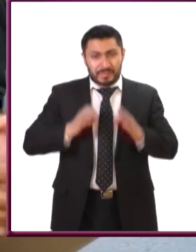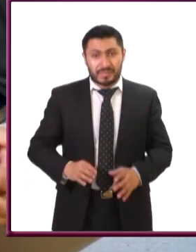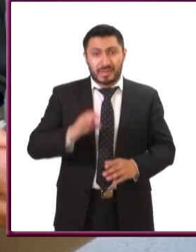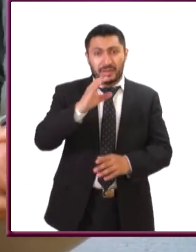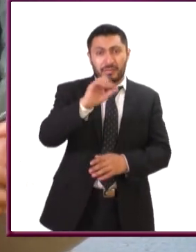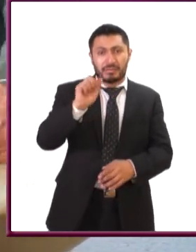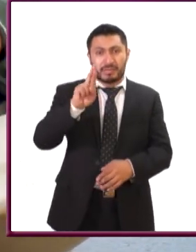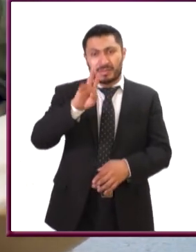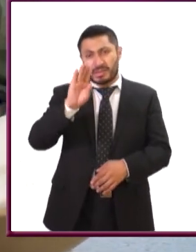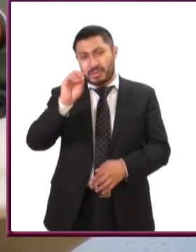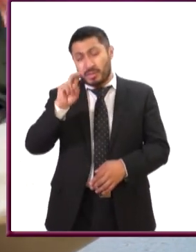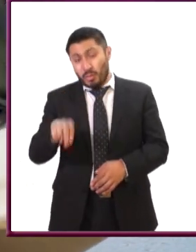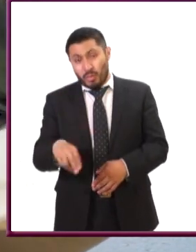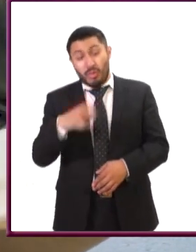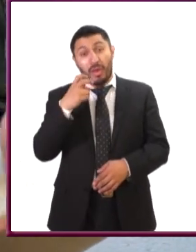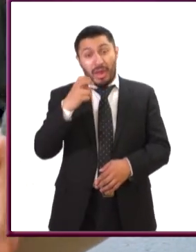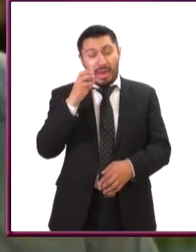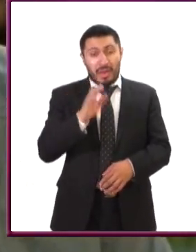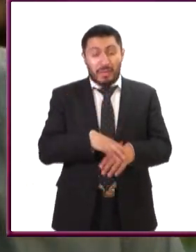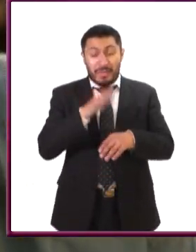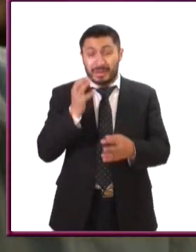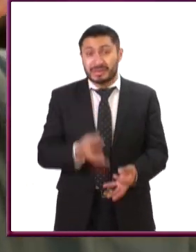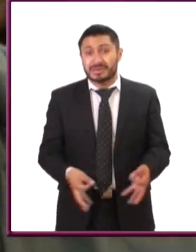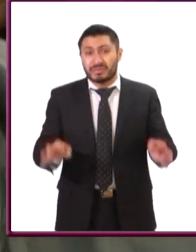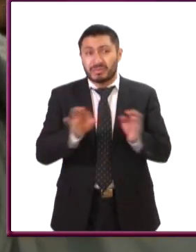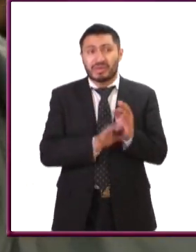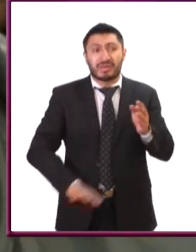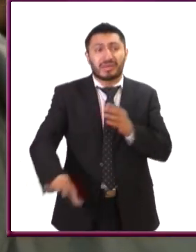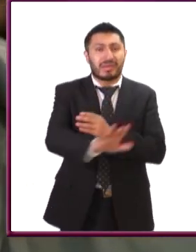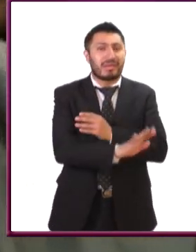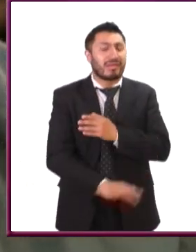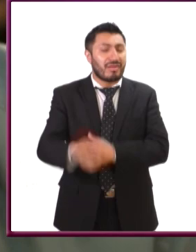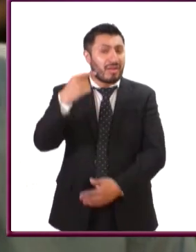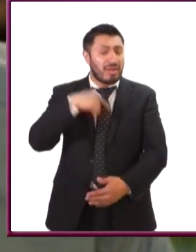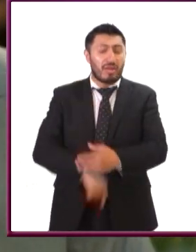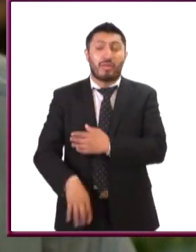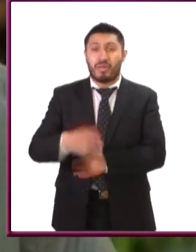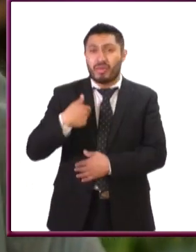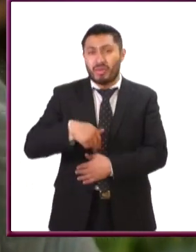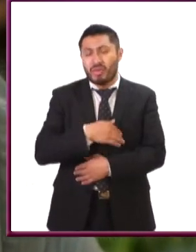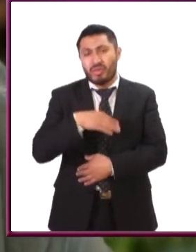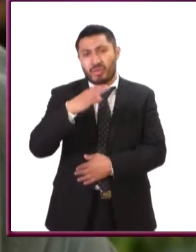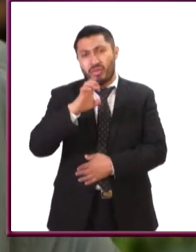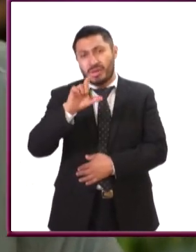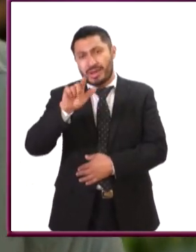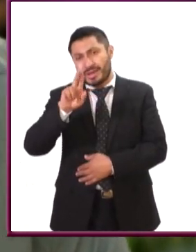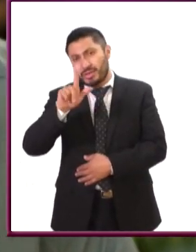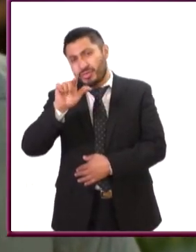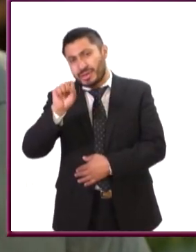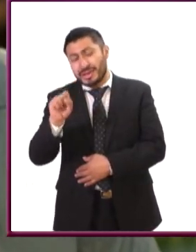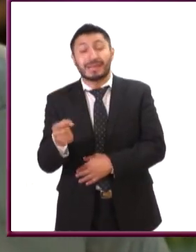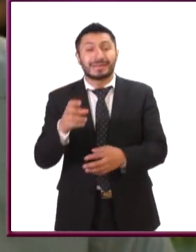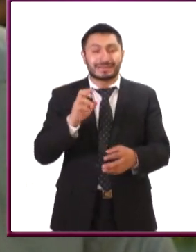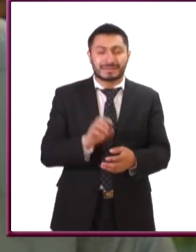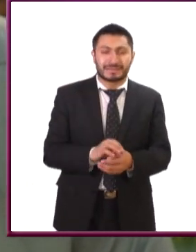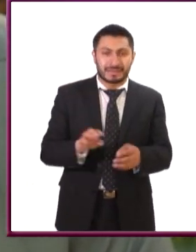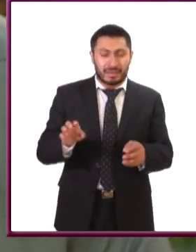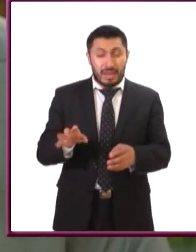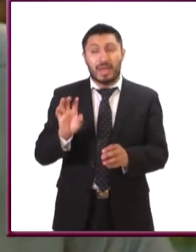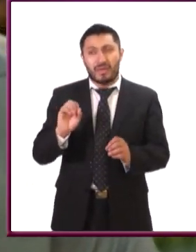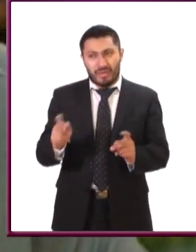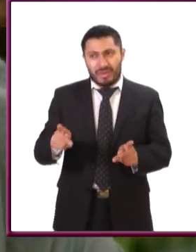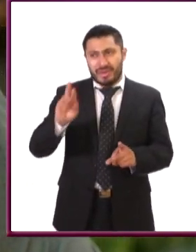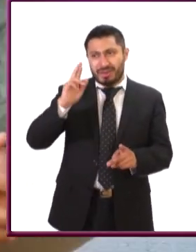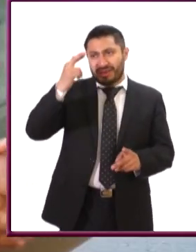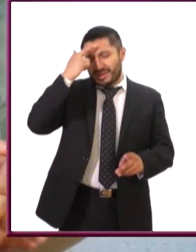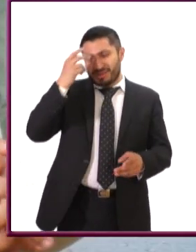abunda más en tu cuerpo, el carbono. De hecho, es la base de la estructura de la materia viva. Y como estamos hechos de células, pues... Ah,